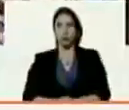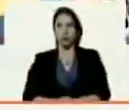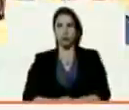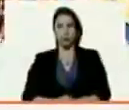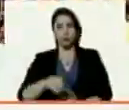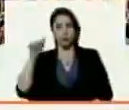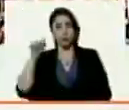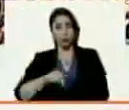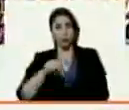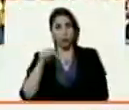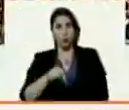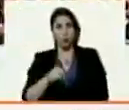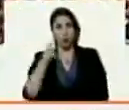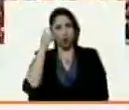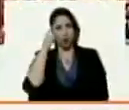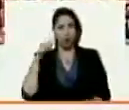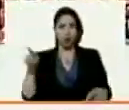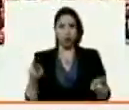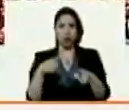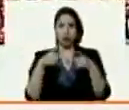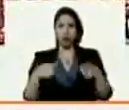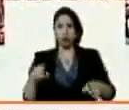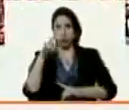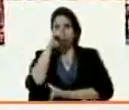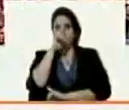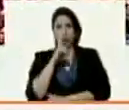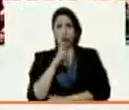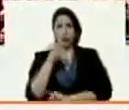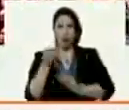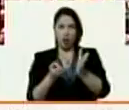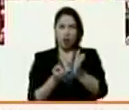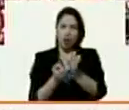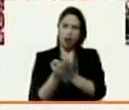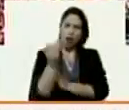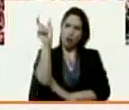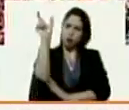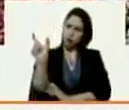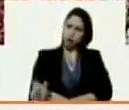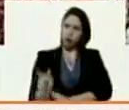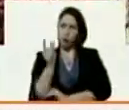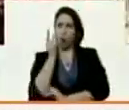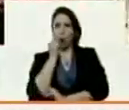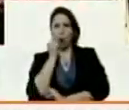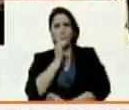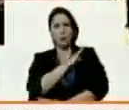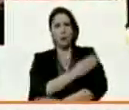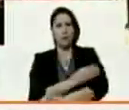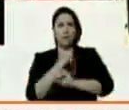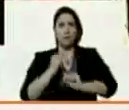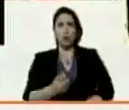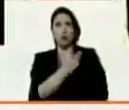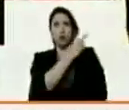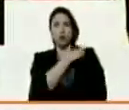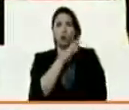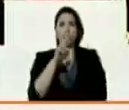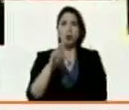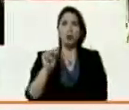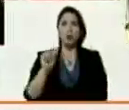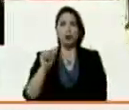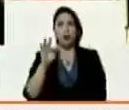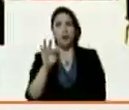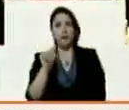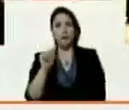Hoy día, aniversario del leal de los leales, del general Rafael